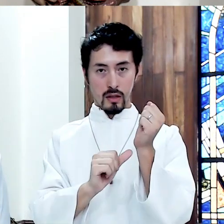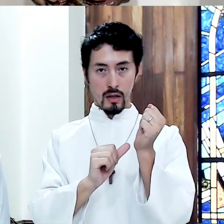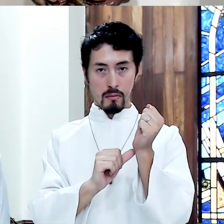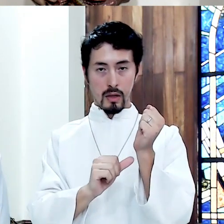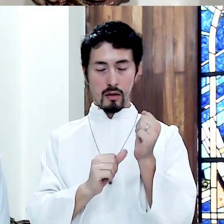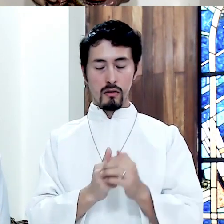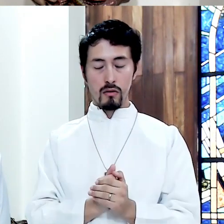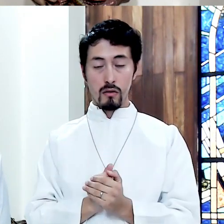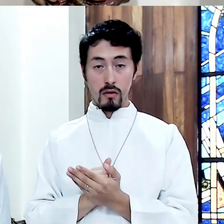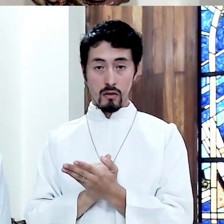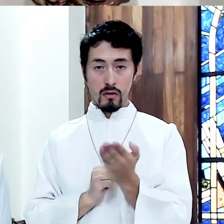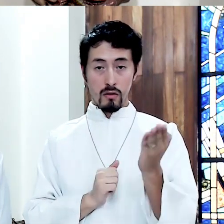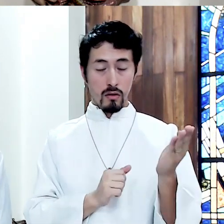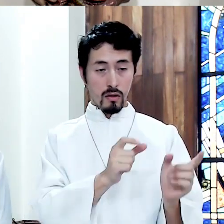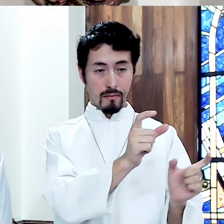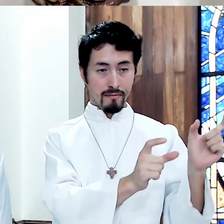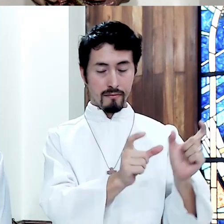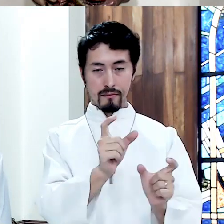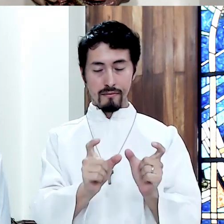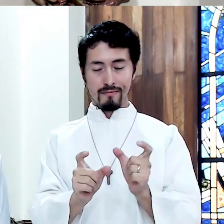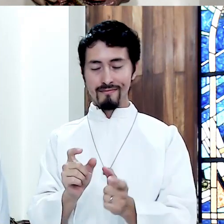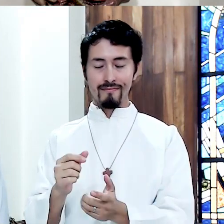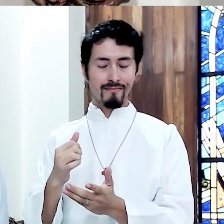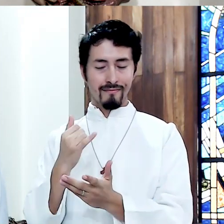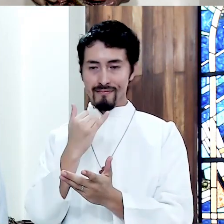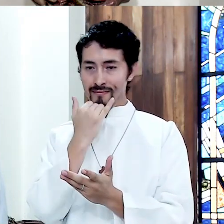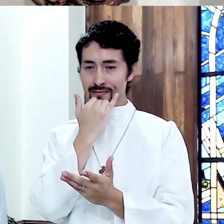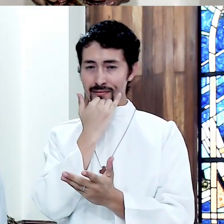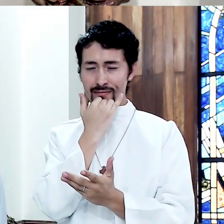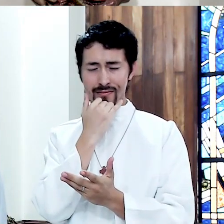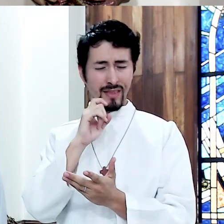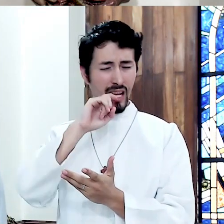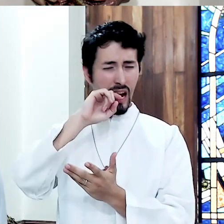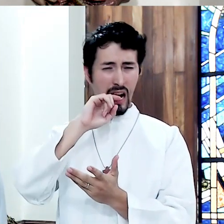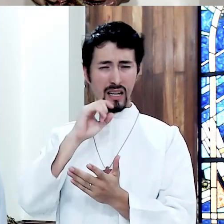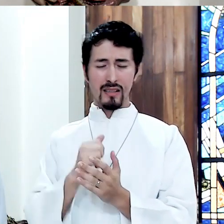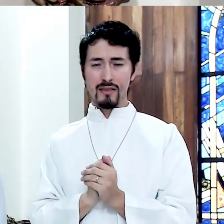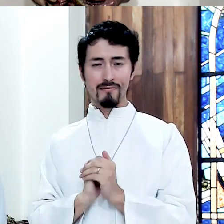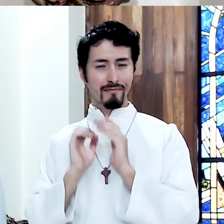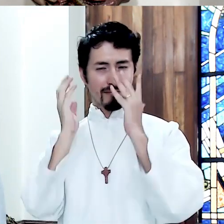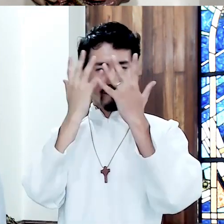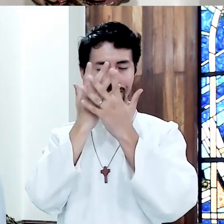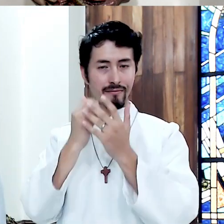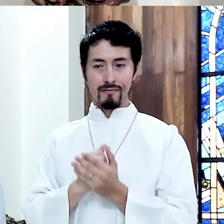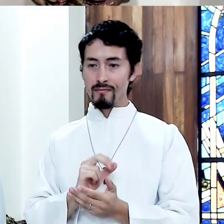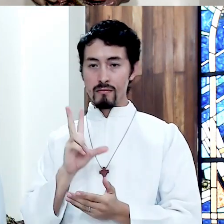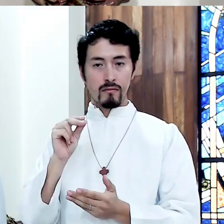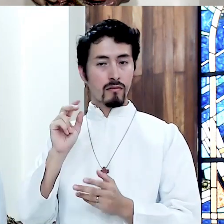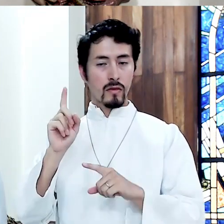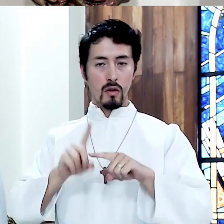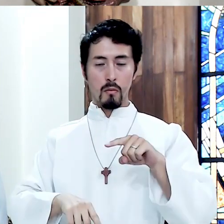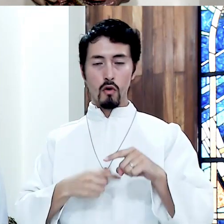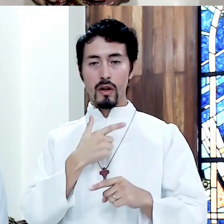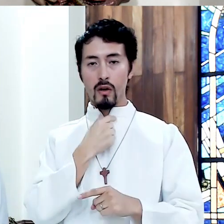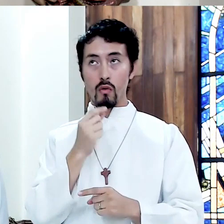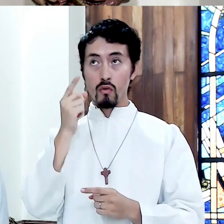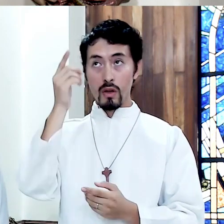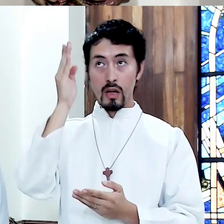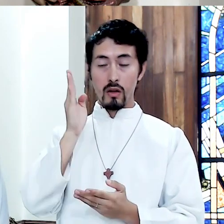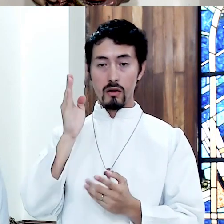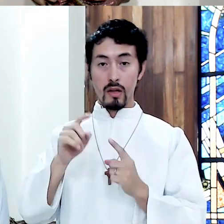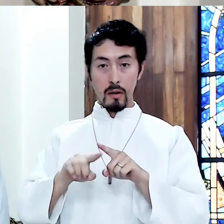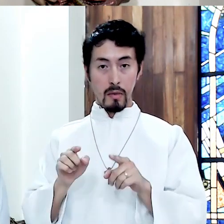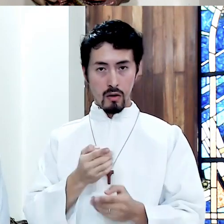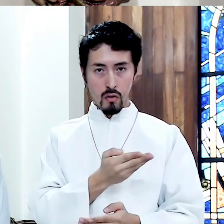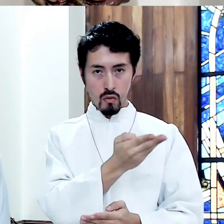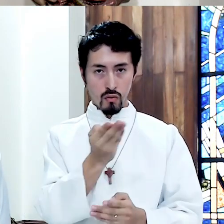forma desordenada y egoísta no pueden agradar a Dios. Pero ustedes no llevan esa clase de